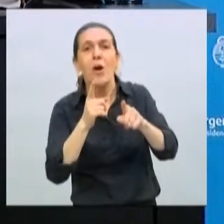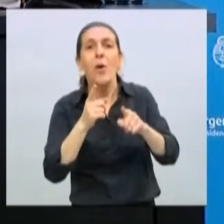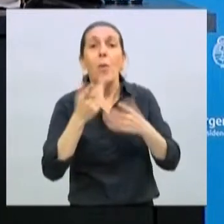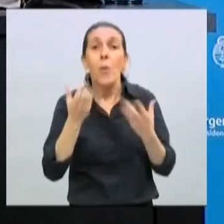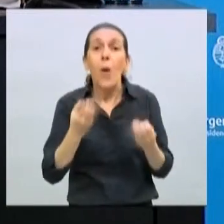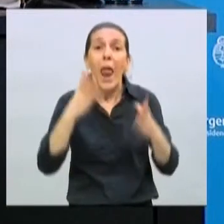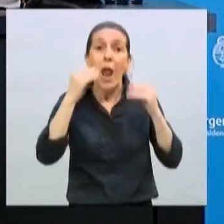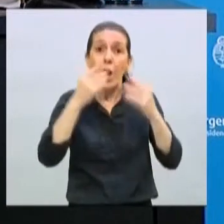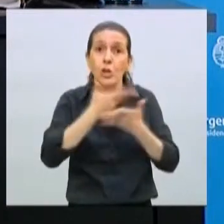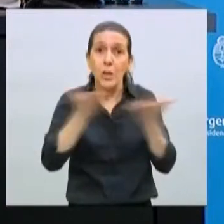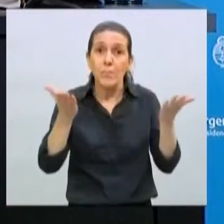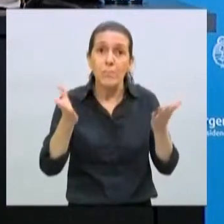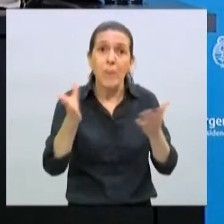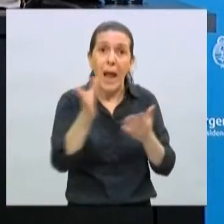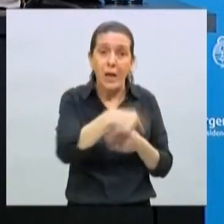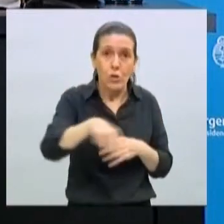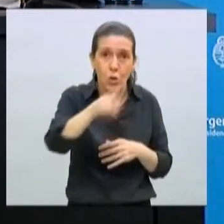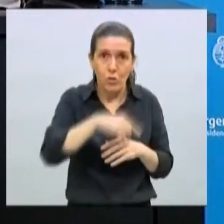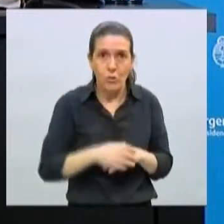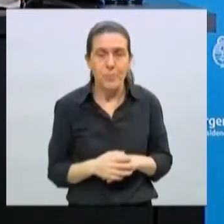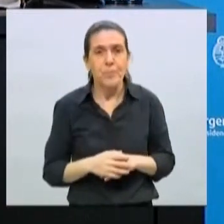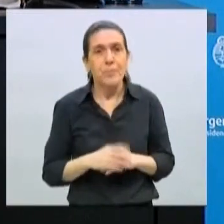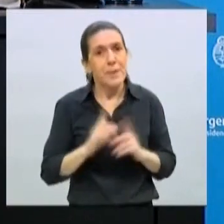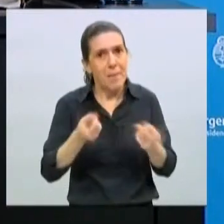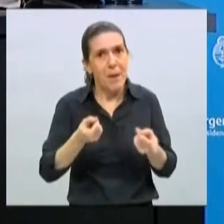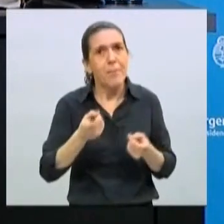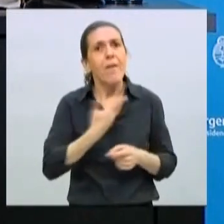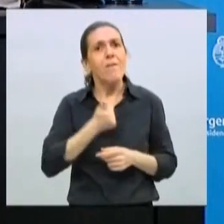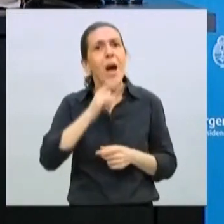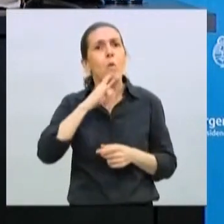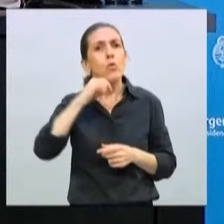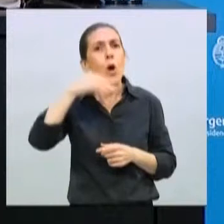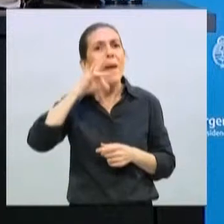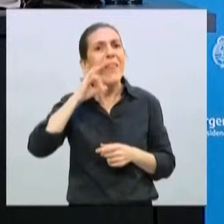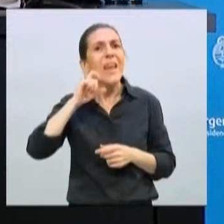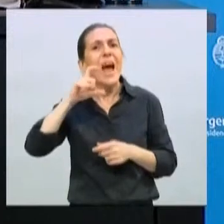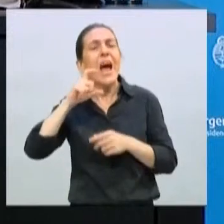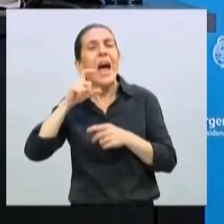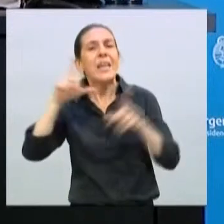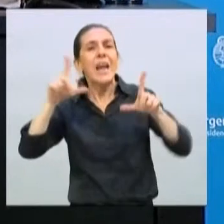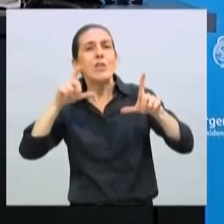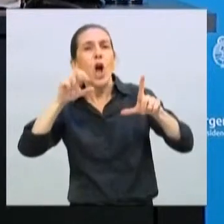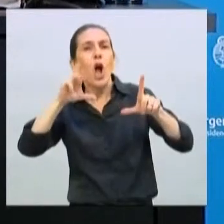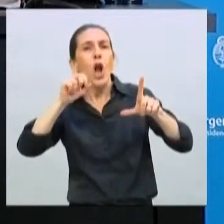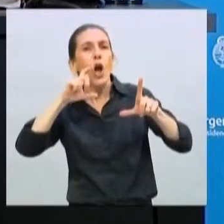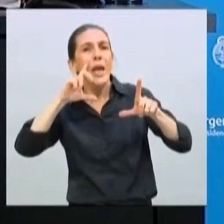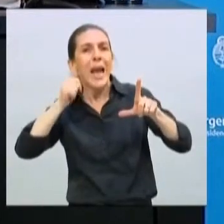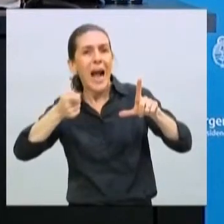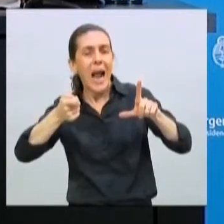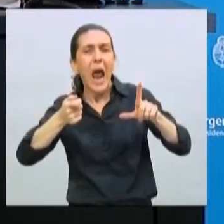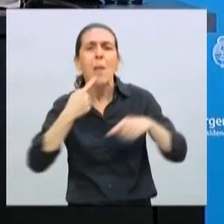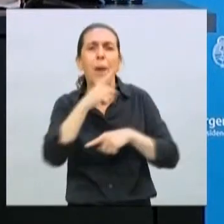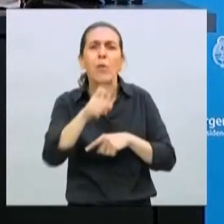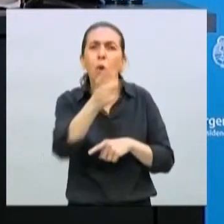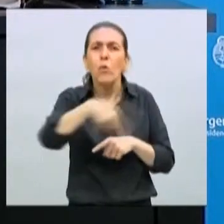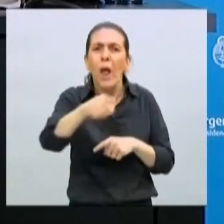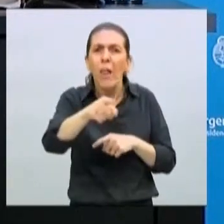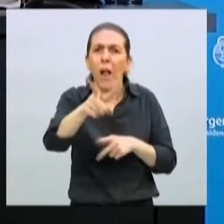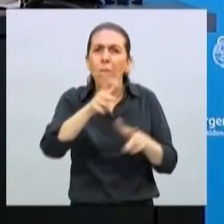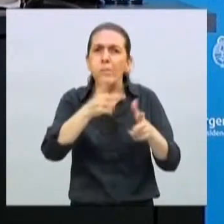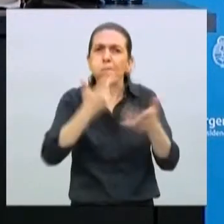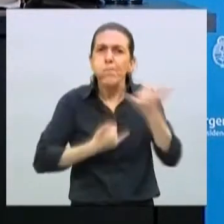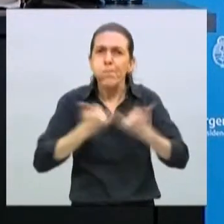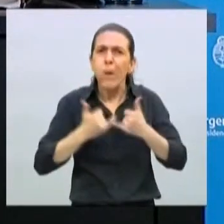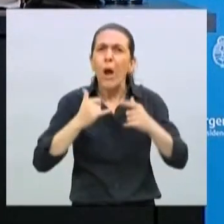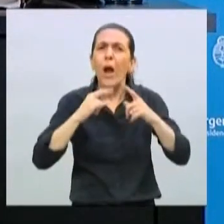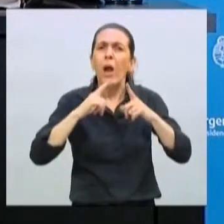Bueno, buenas noches para todos también. De Facundo Medina, de Crónica Televisión. La consulta es, ustedes hablaron de los números, los diferentes números,